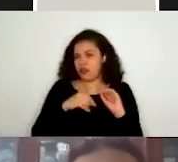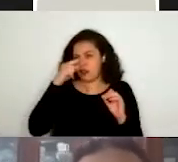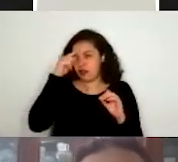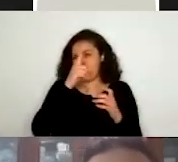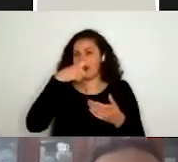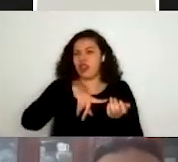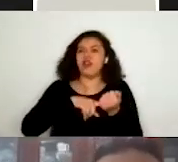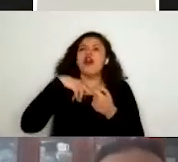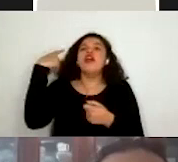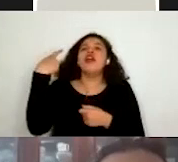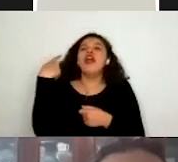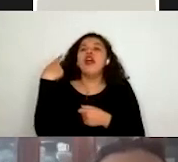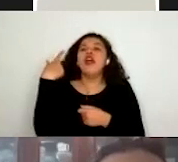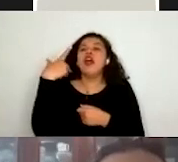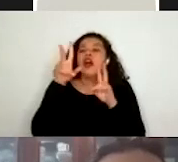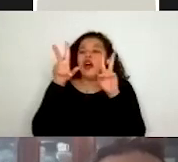materia.